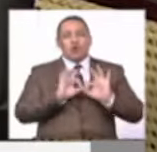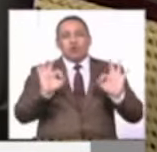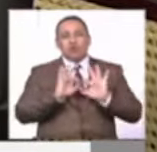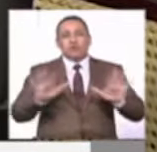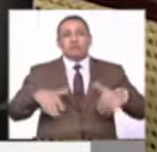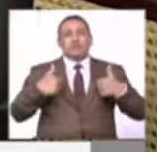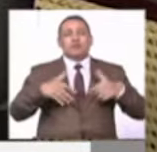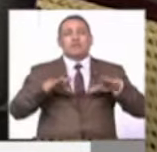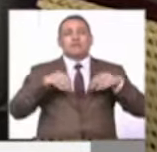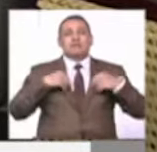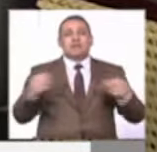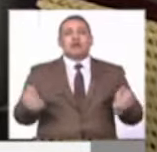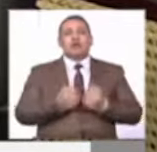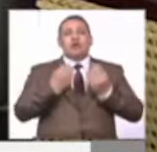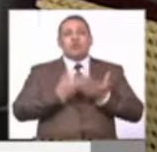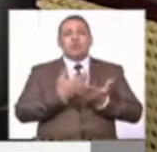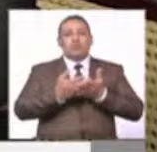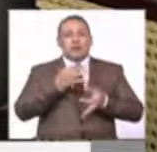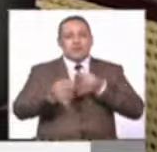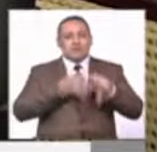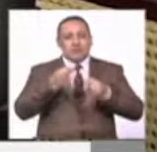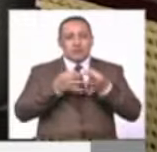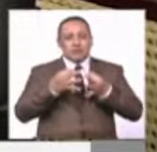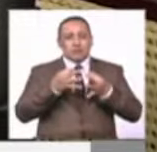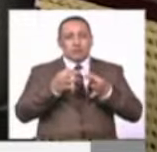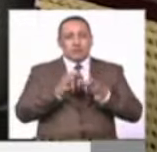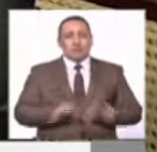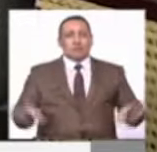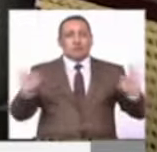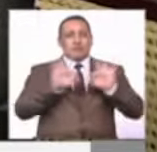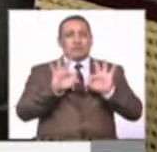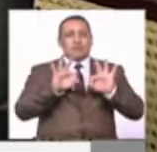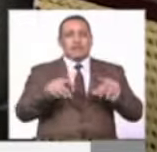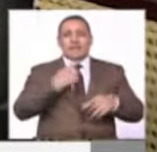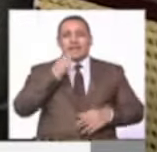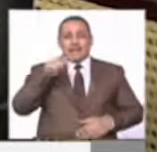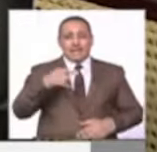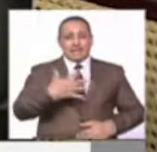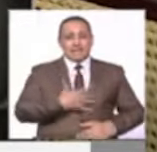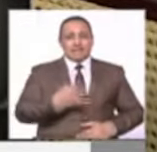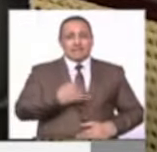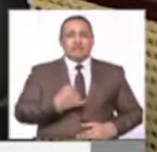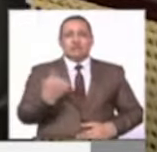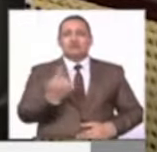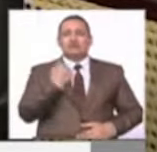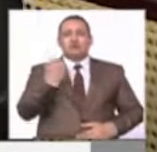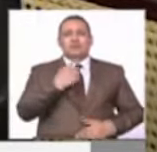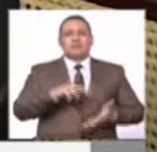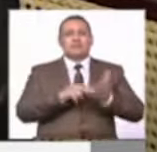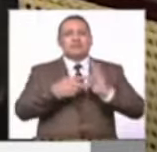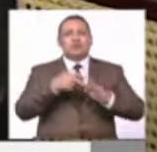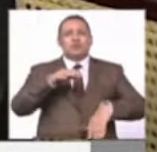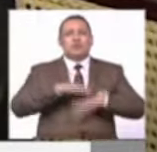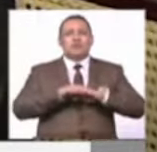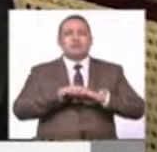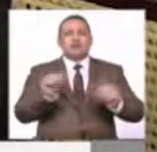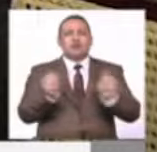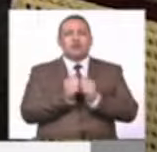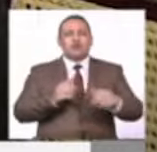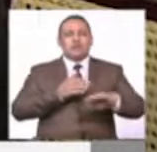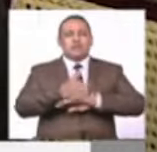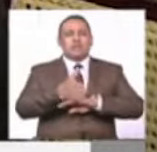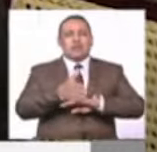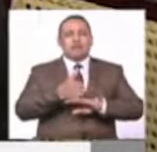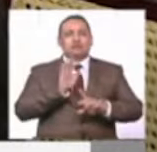admitir como opción interpretativa válida que esa edad solo constituye un límite para el acceso a